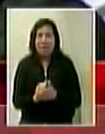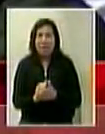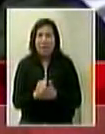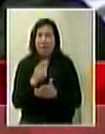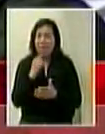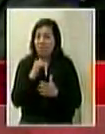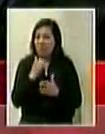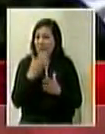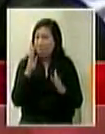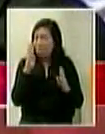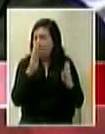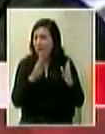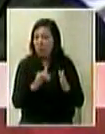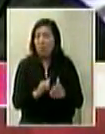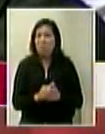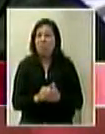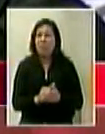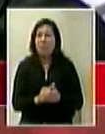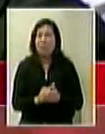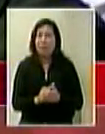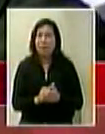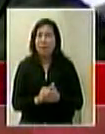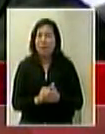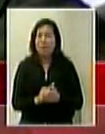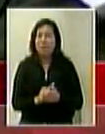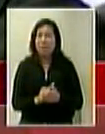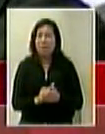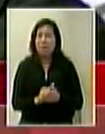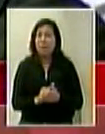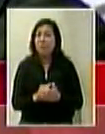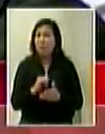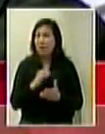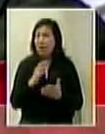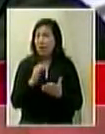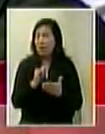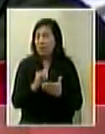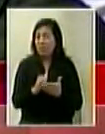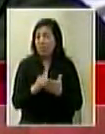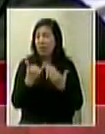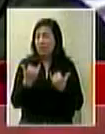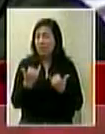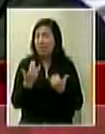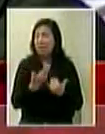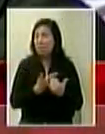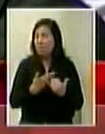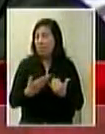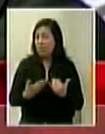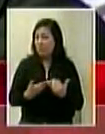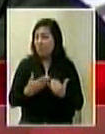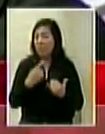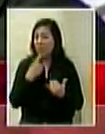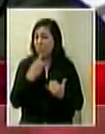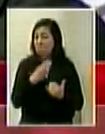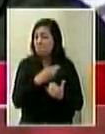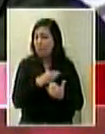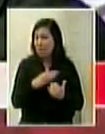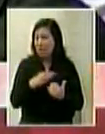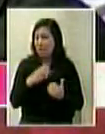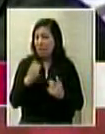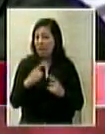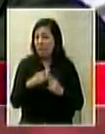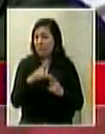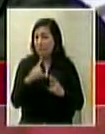peca de falta de preocupación en la gestión penitenciaria. Y entonces yo creo que a este presidente teólogo, el ministro